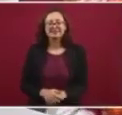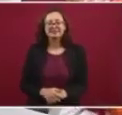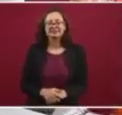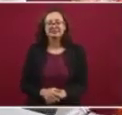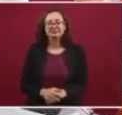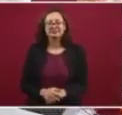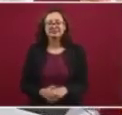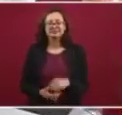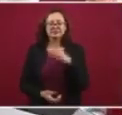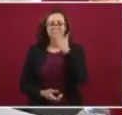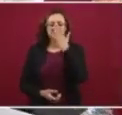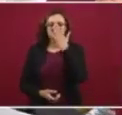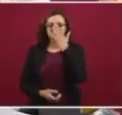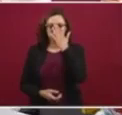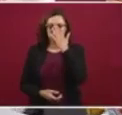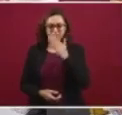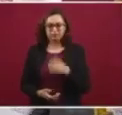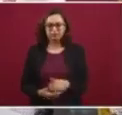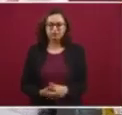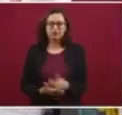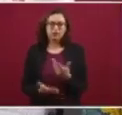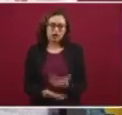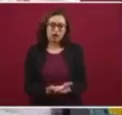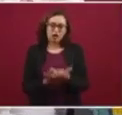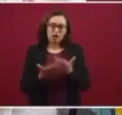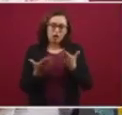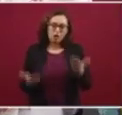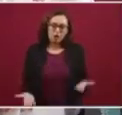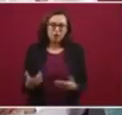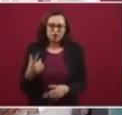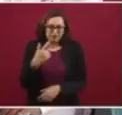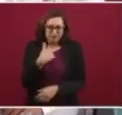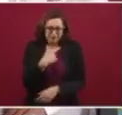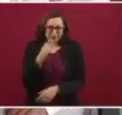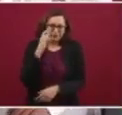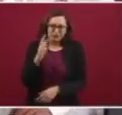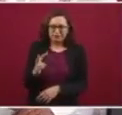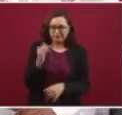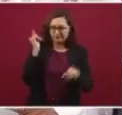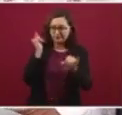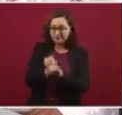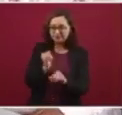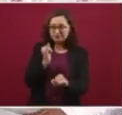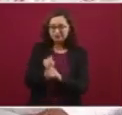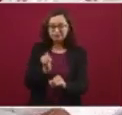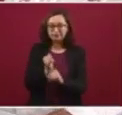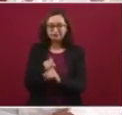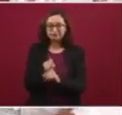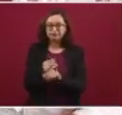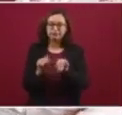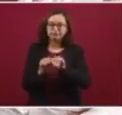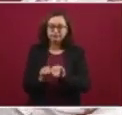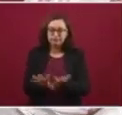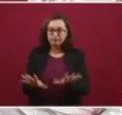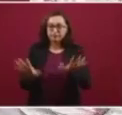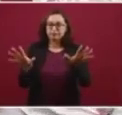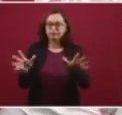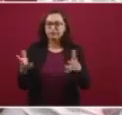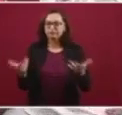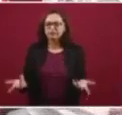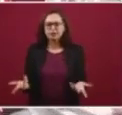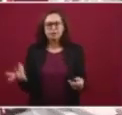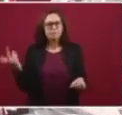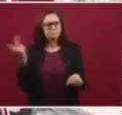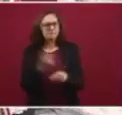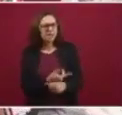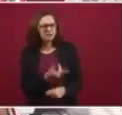atención cuando veo las redes que dicen, ¿dónde están los medios?